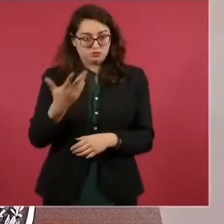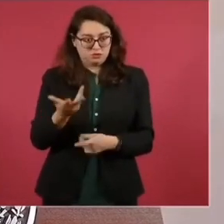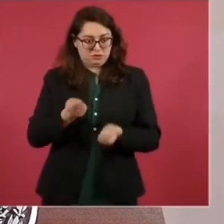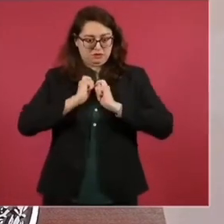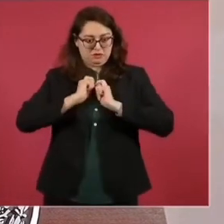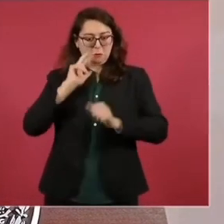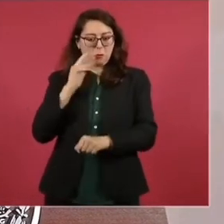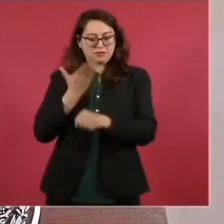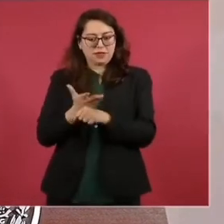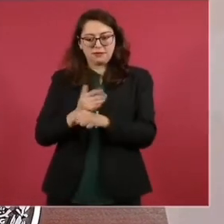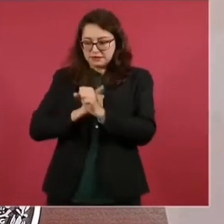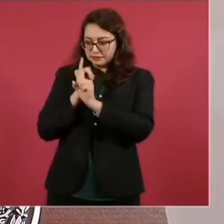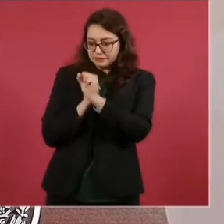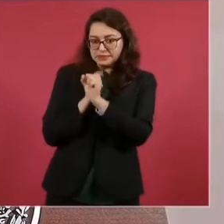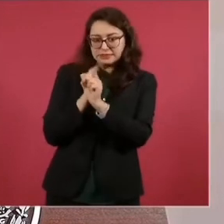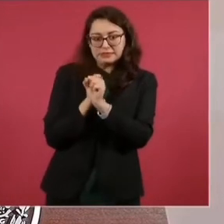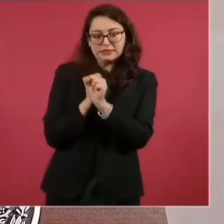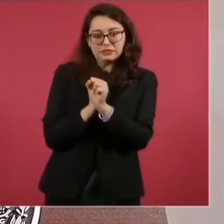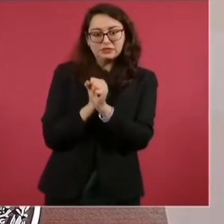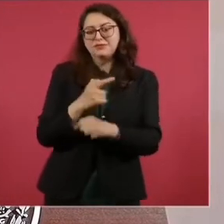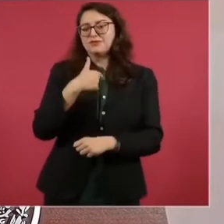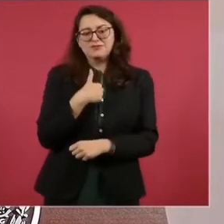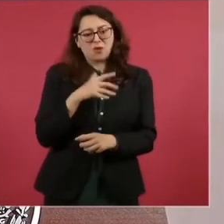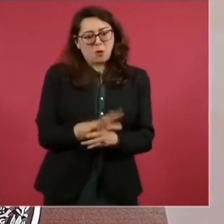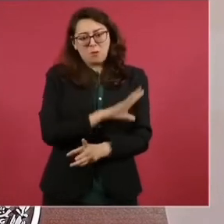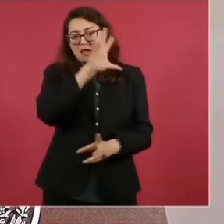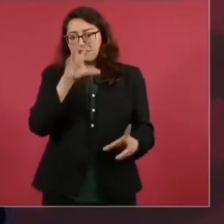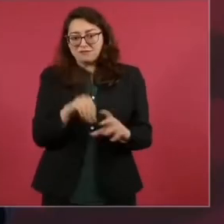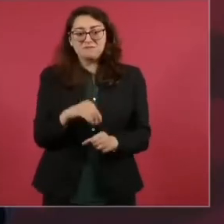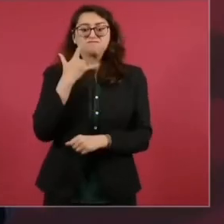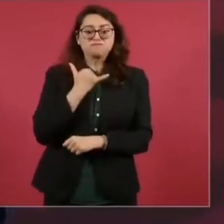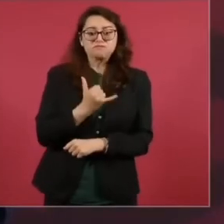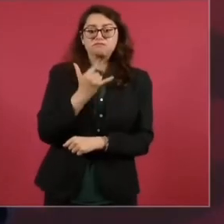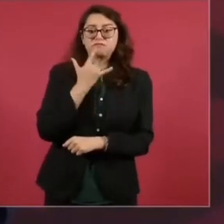investigación, haciendo todo.